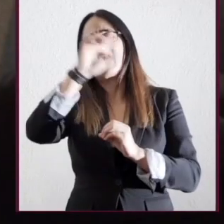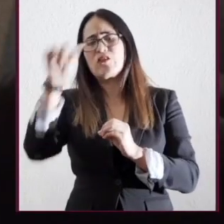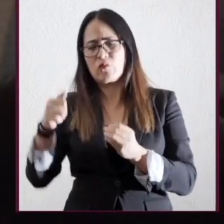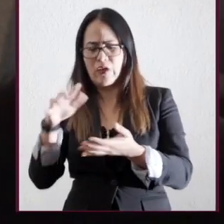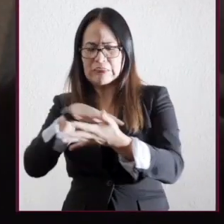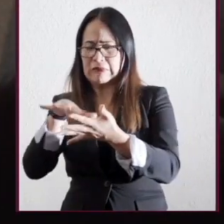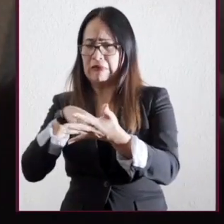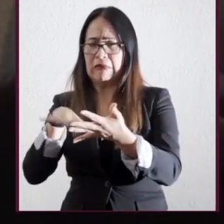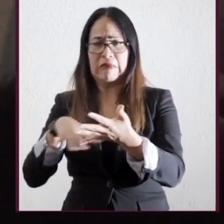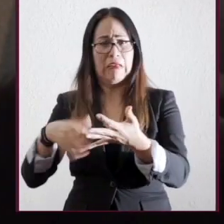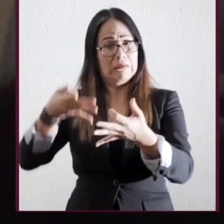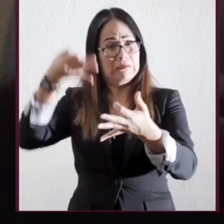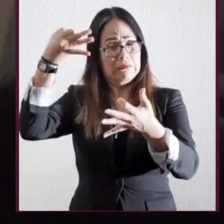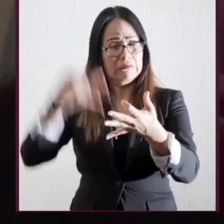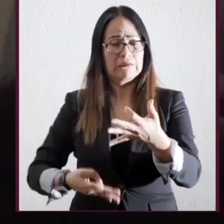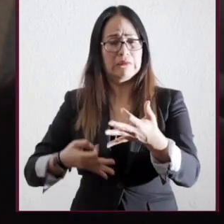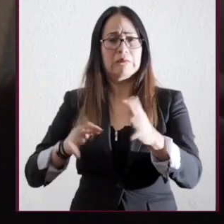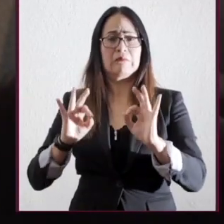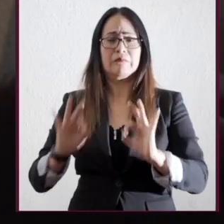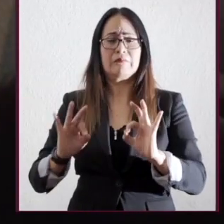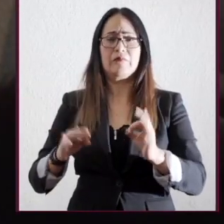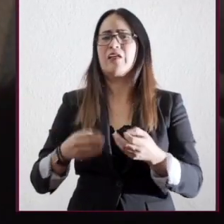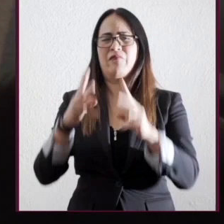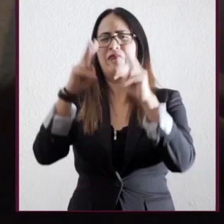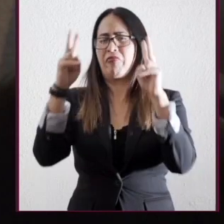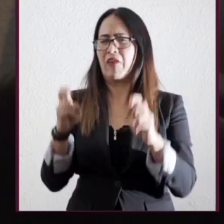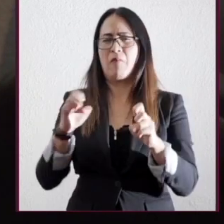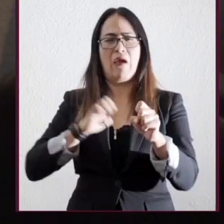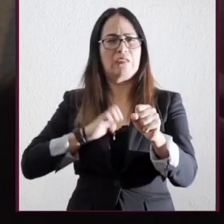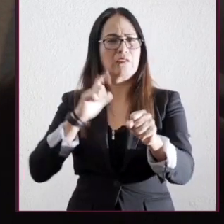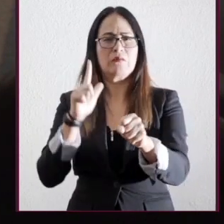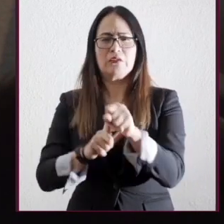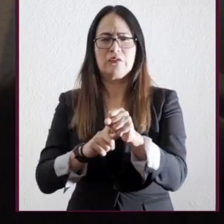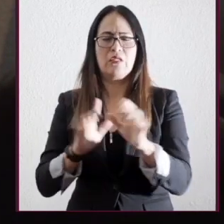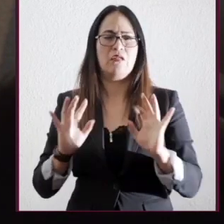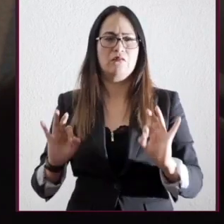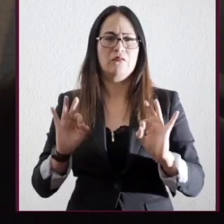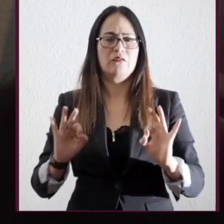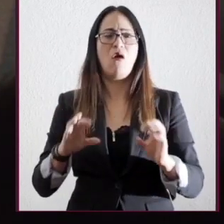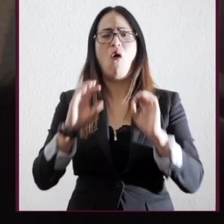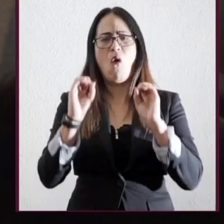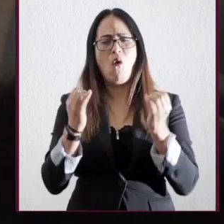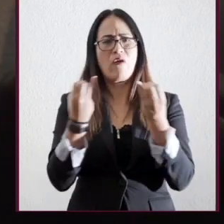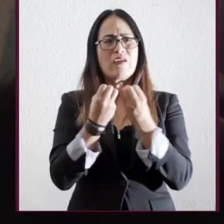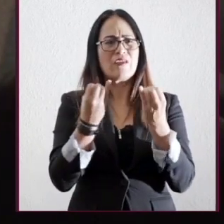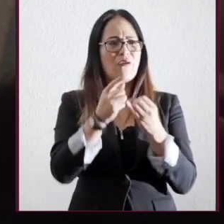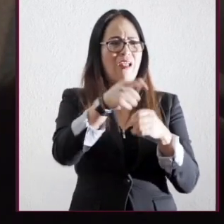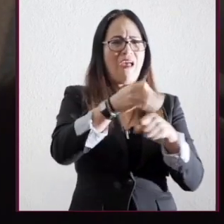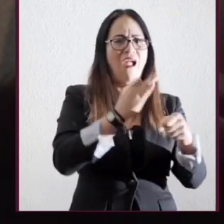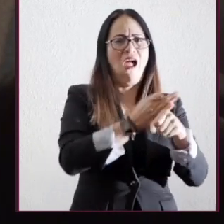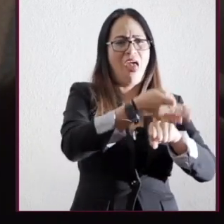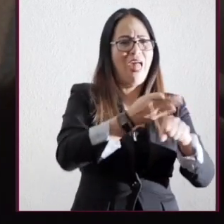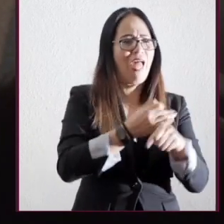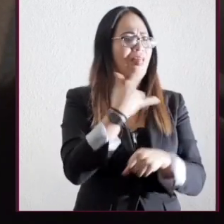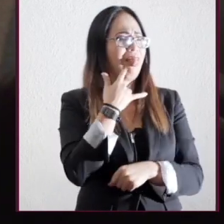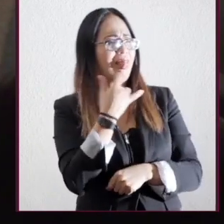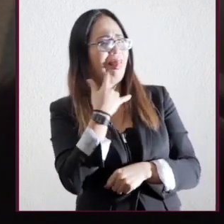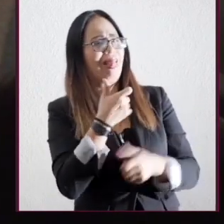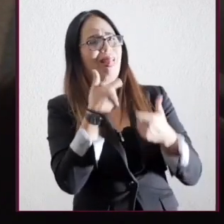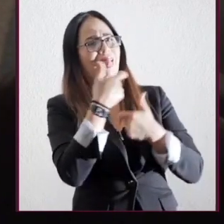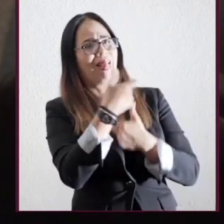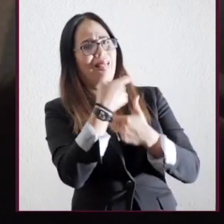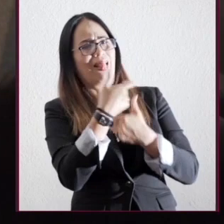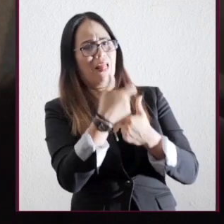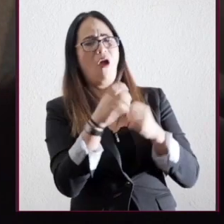lo mejor nos divertamos viendo una cápsula de bromas y acto seguido a lo